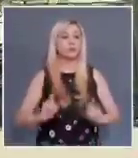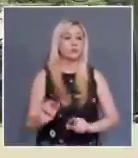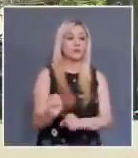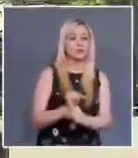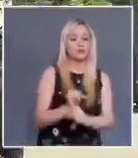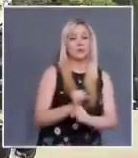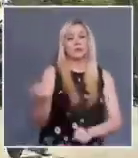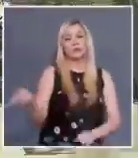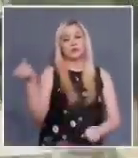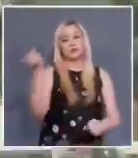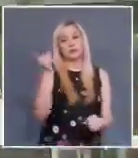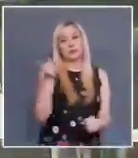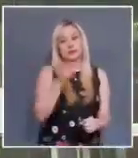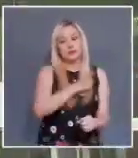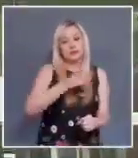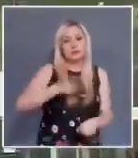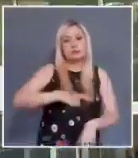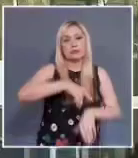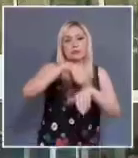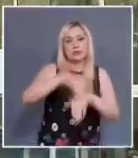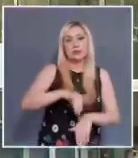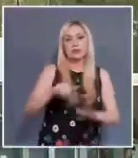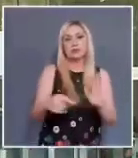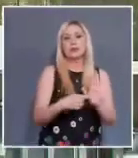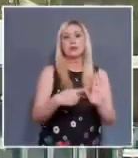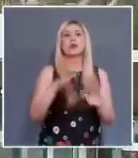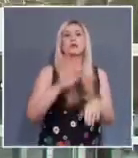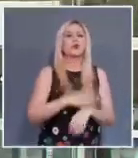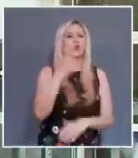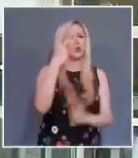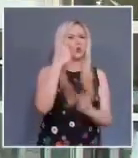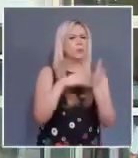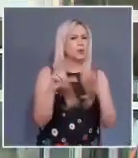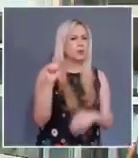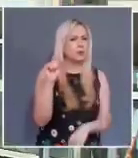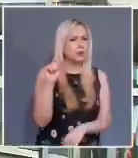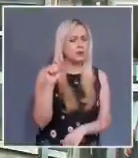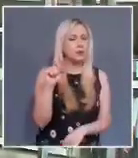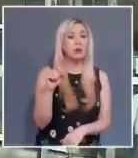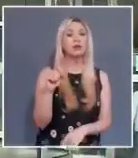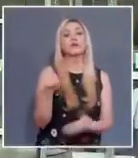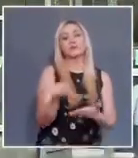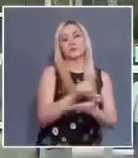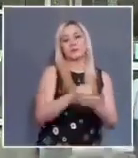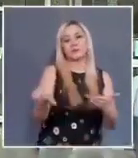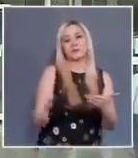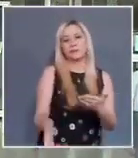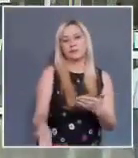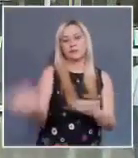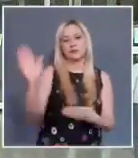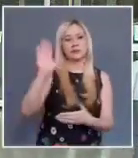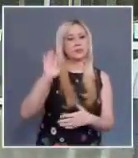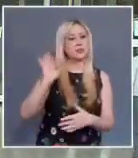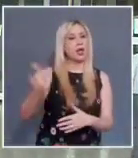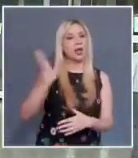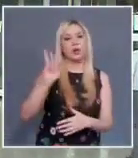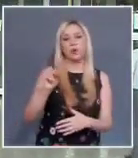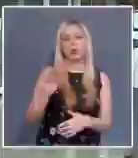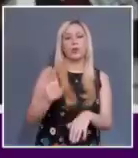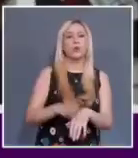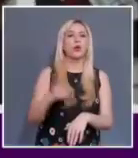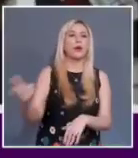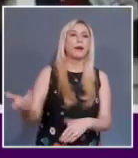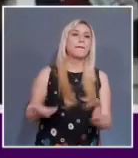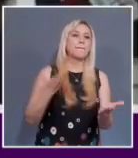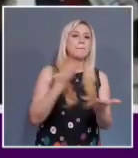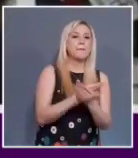el 2020 se encontraban las facultades para dar de baja al solicitante de información de la nómina promovente de la queja.